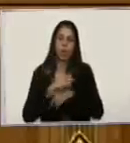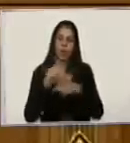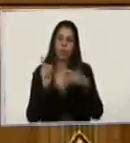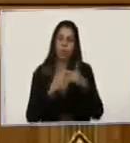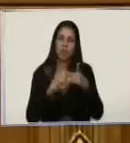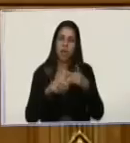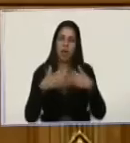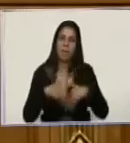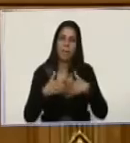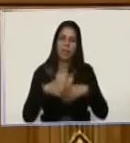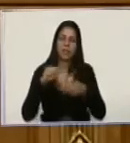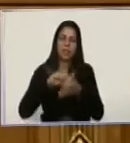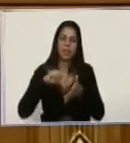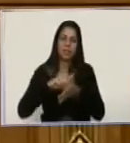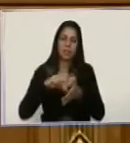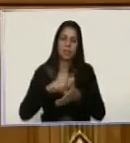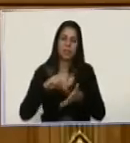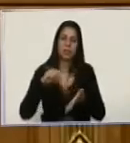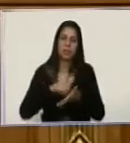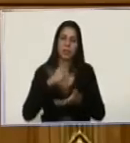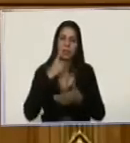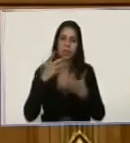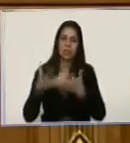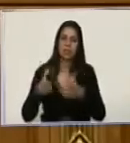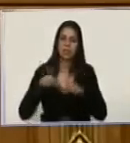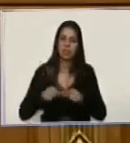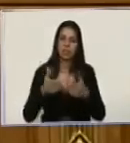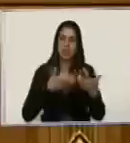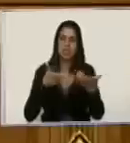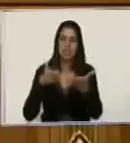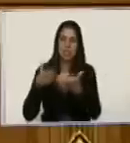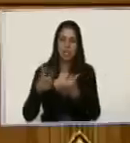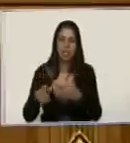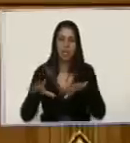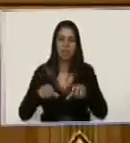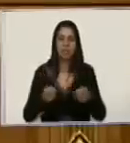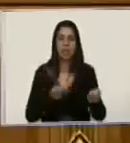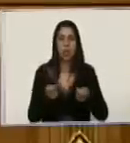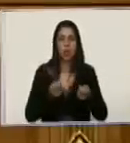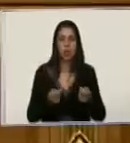Una petrolera es una maquinaria de guerra para controlar reservas, de cualquier manera.